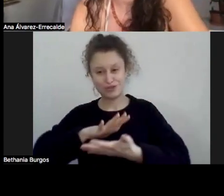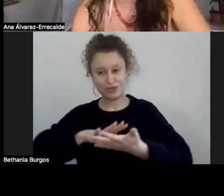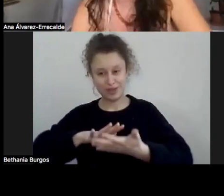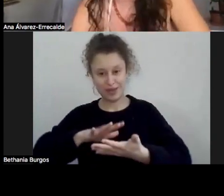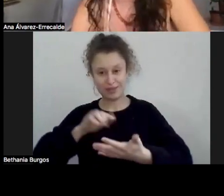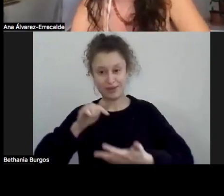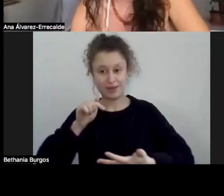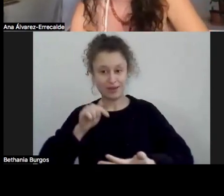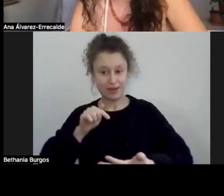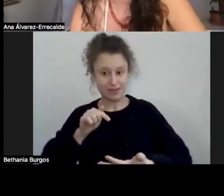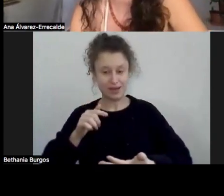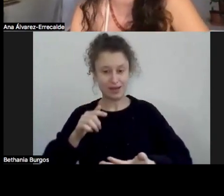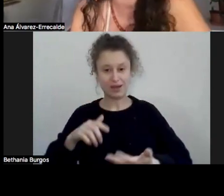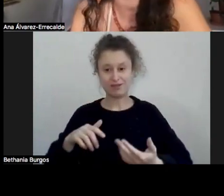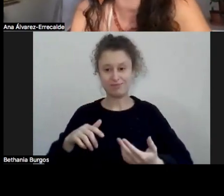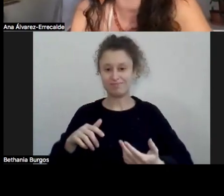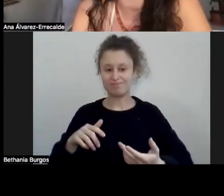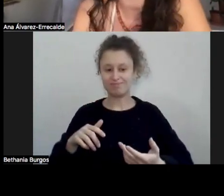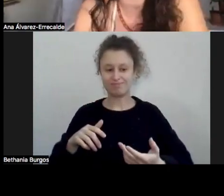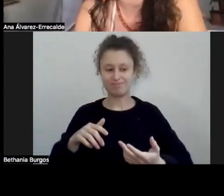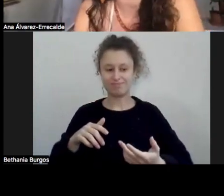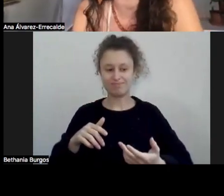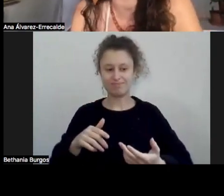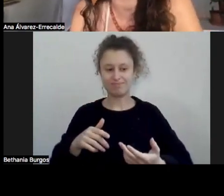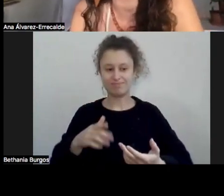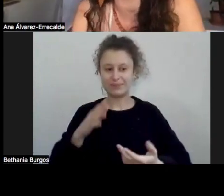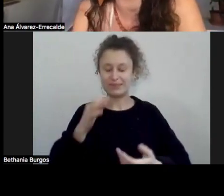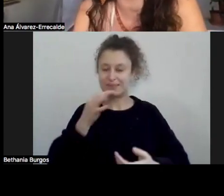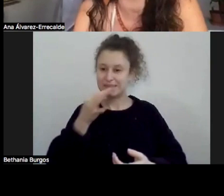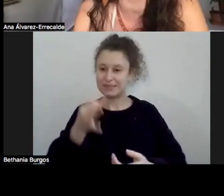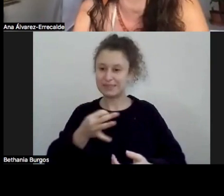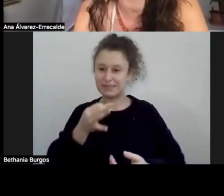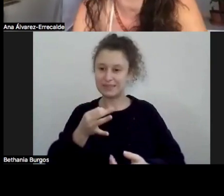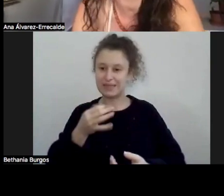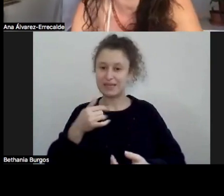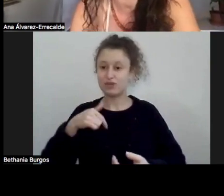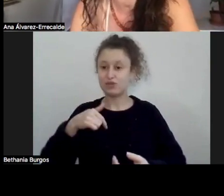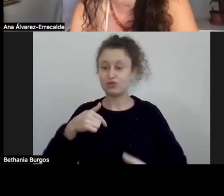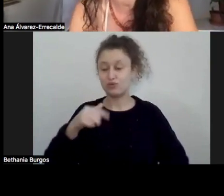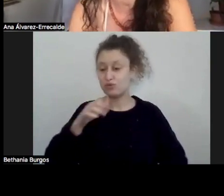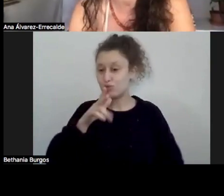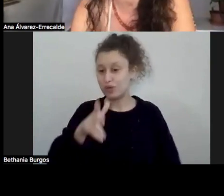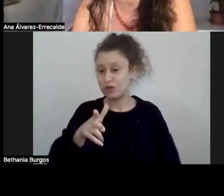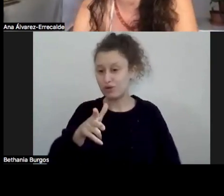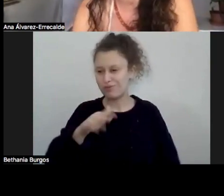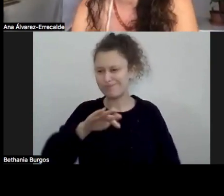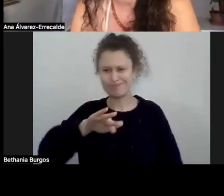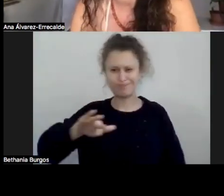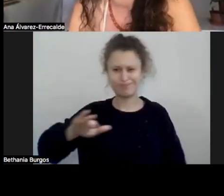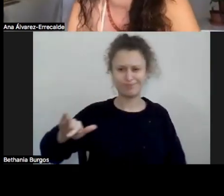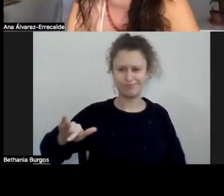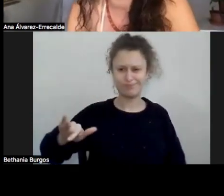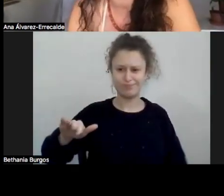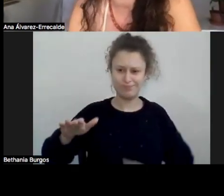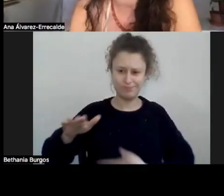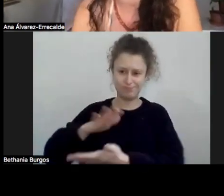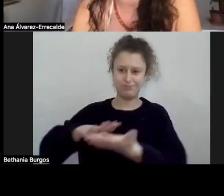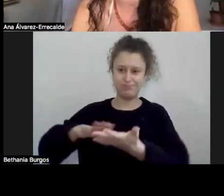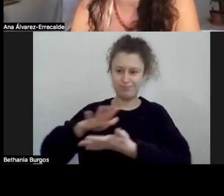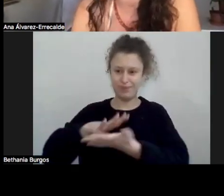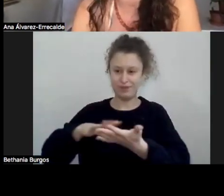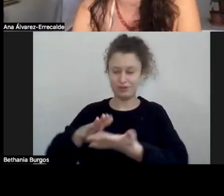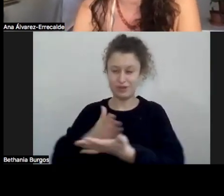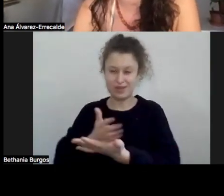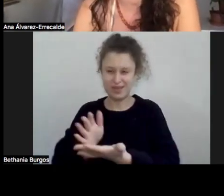de una escuela de niños neurotípicos y que muchas veces las mamás y papás, principalmente los días de lluvia, aparcan en el